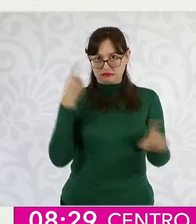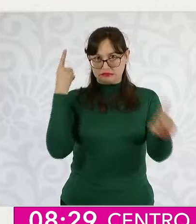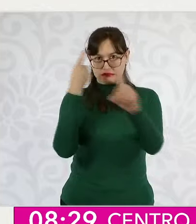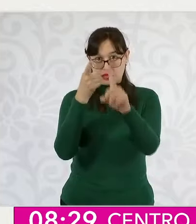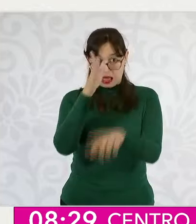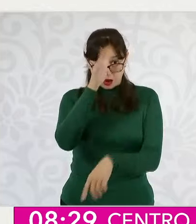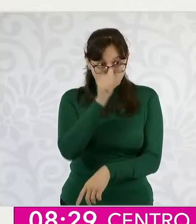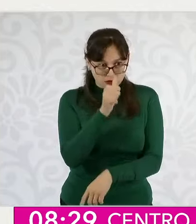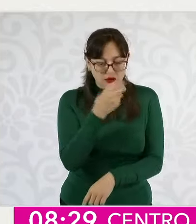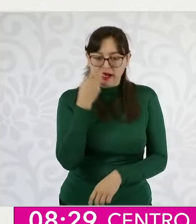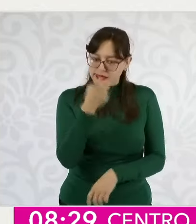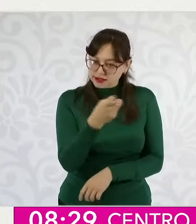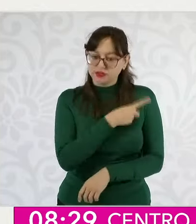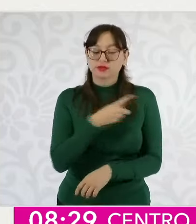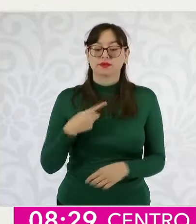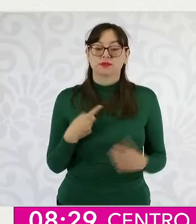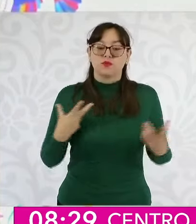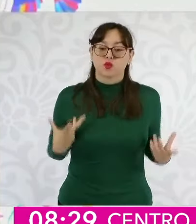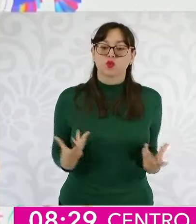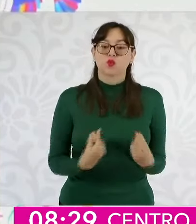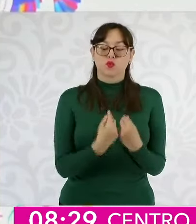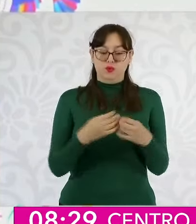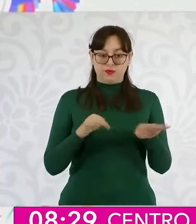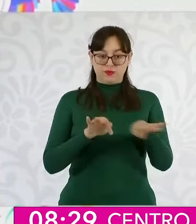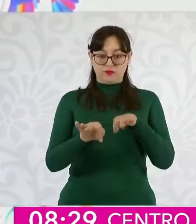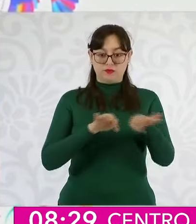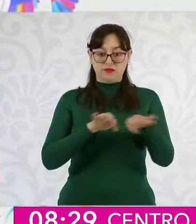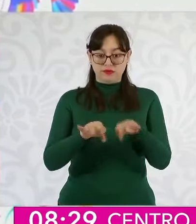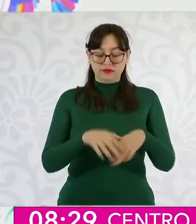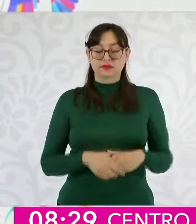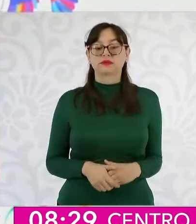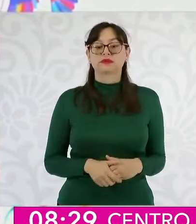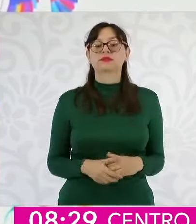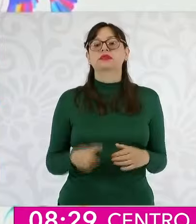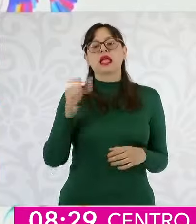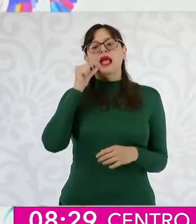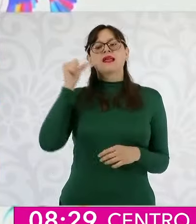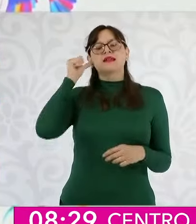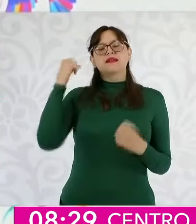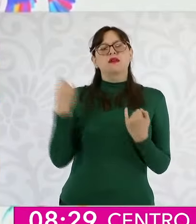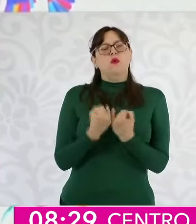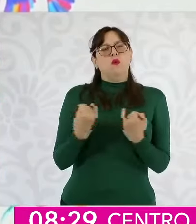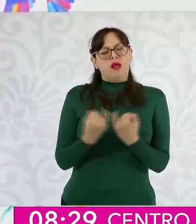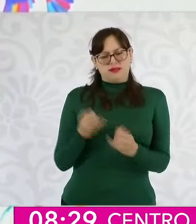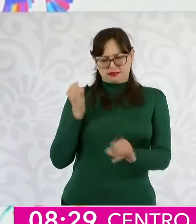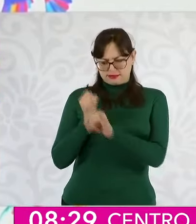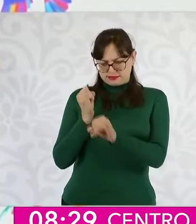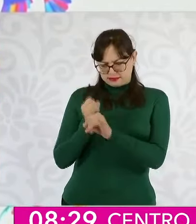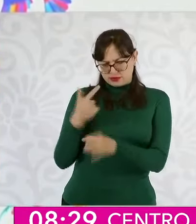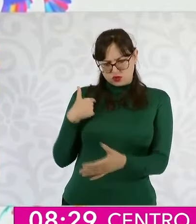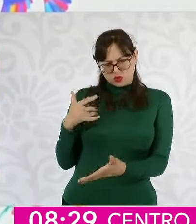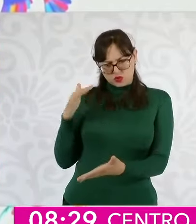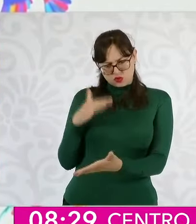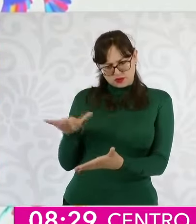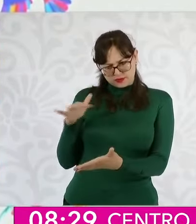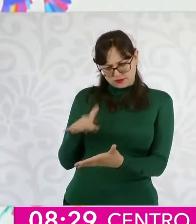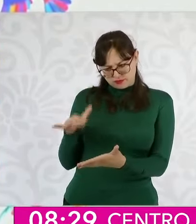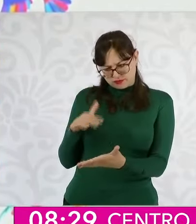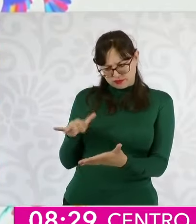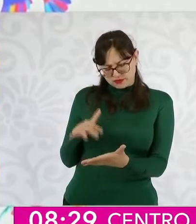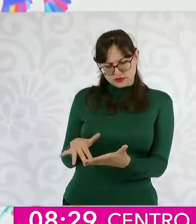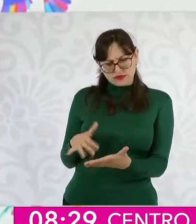estaba leyendo en las redes también una publicación que hizo entonces el ni siquiera